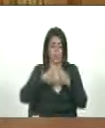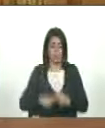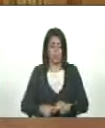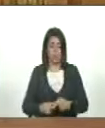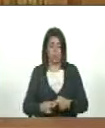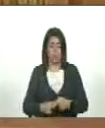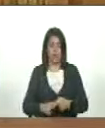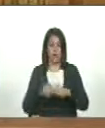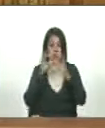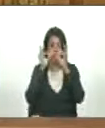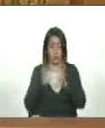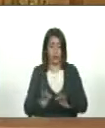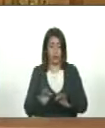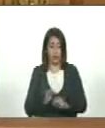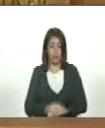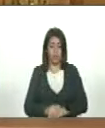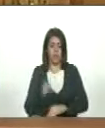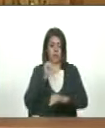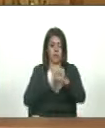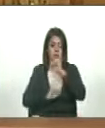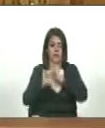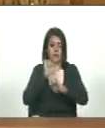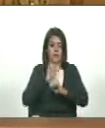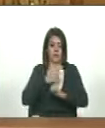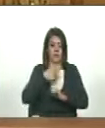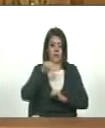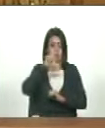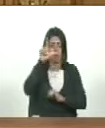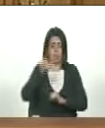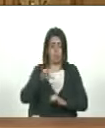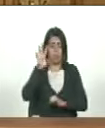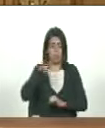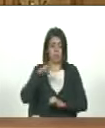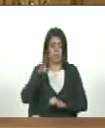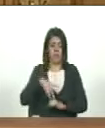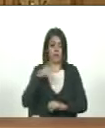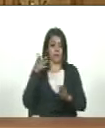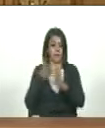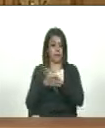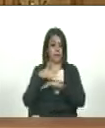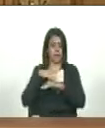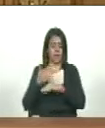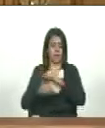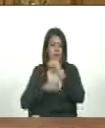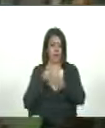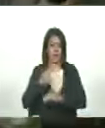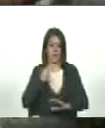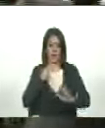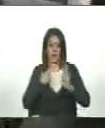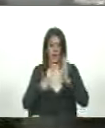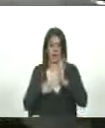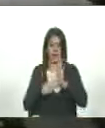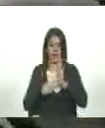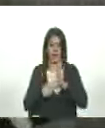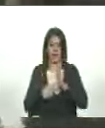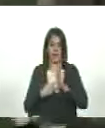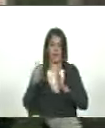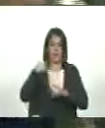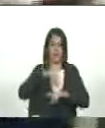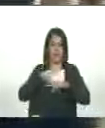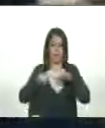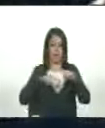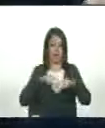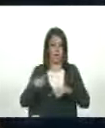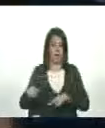presupuesto formalmente la defensa de la Guayana Esequiba en ejecución de los